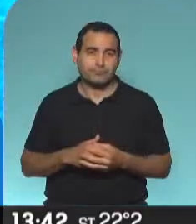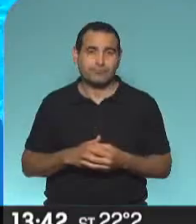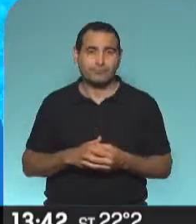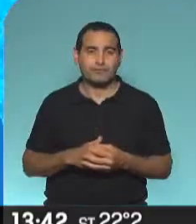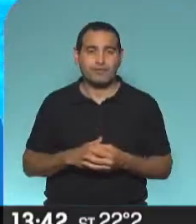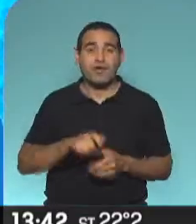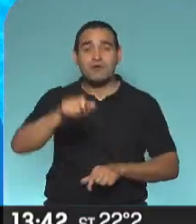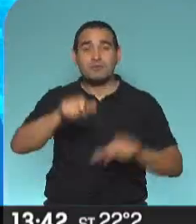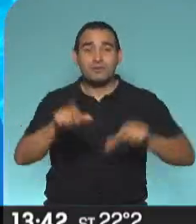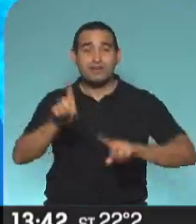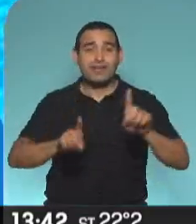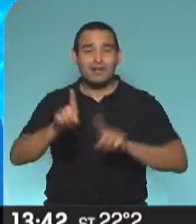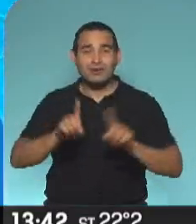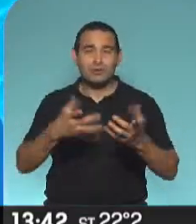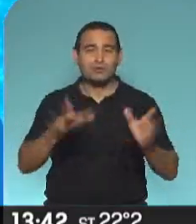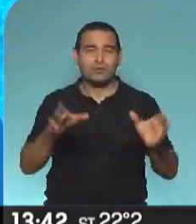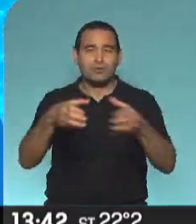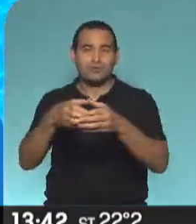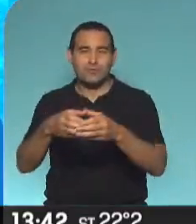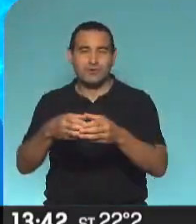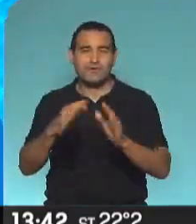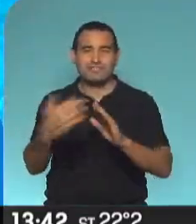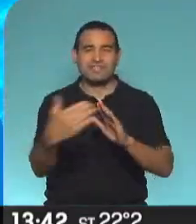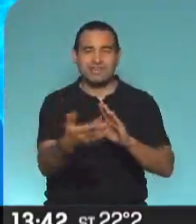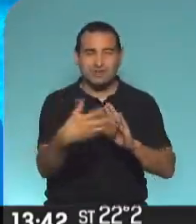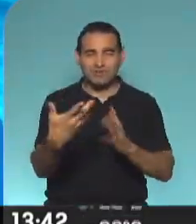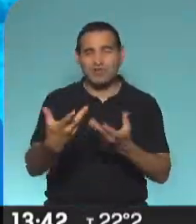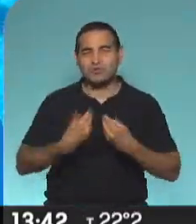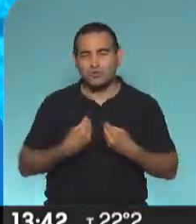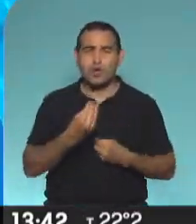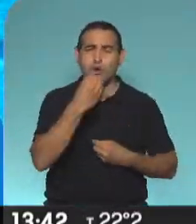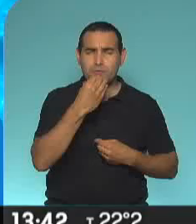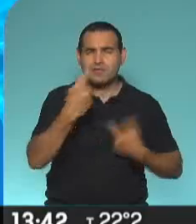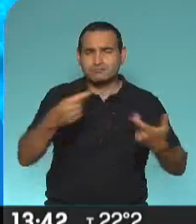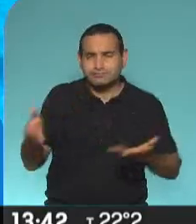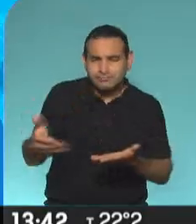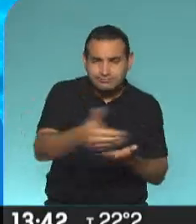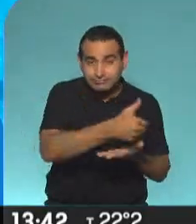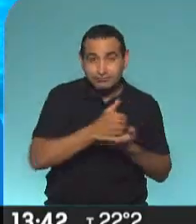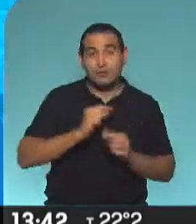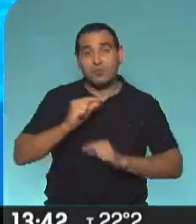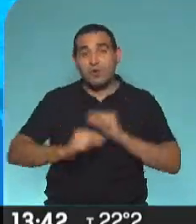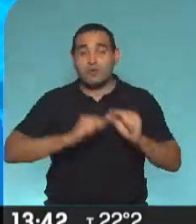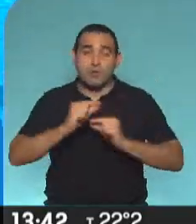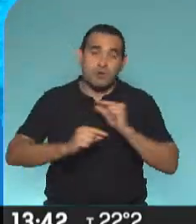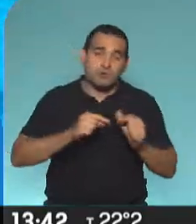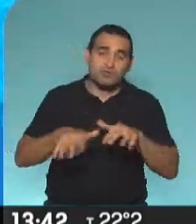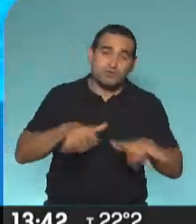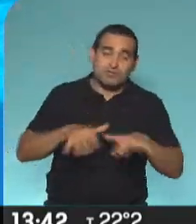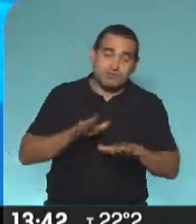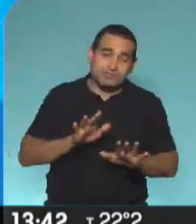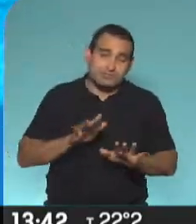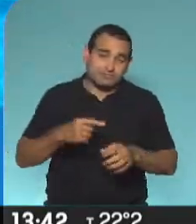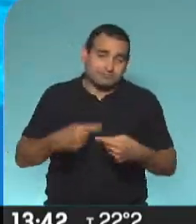algunas personas como juntas vecinales que nos dan una mano, juntamos alimentos y de esa forma fuimos apaleando todo este tiempo que el club